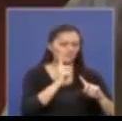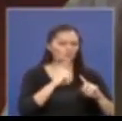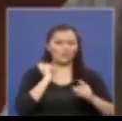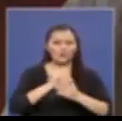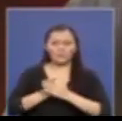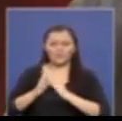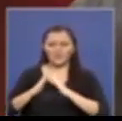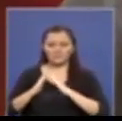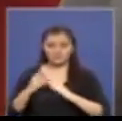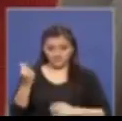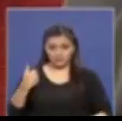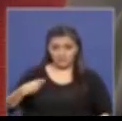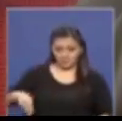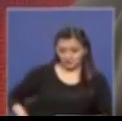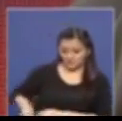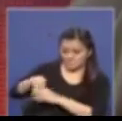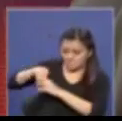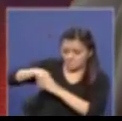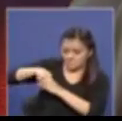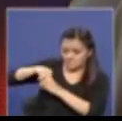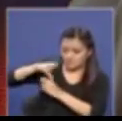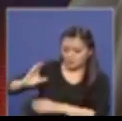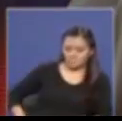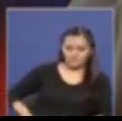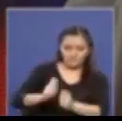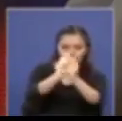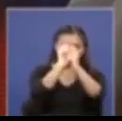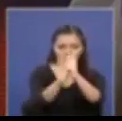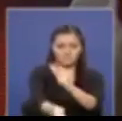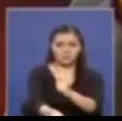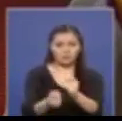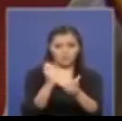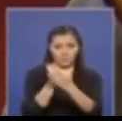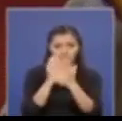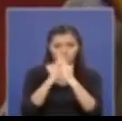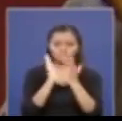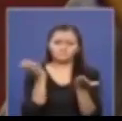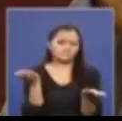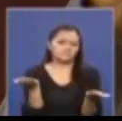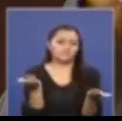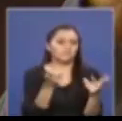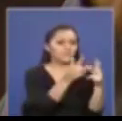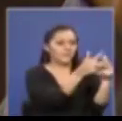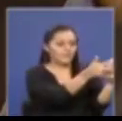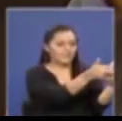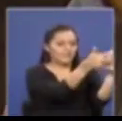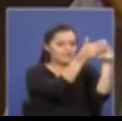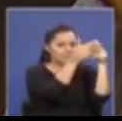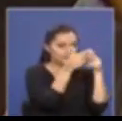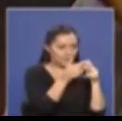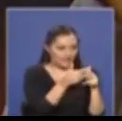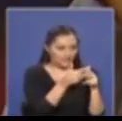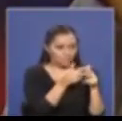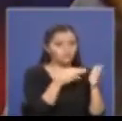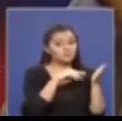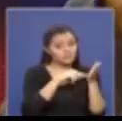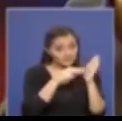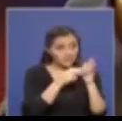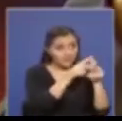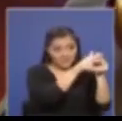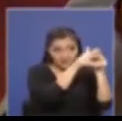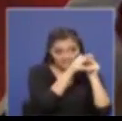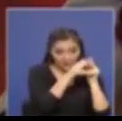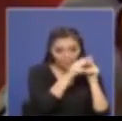puede sacar de su bolsillo 50.000 dólares de golpe para pagar la casa. Tiene que pedir prestado, ¿verdad? Bueno, eso se llama déficit, pues, compañero.